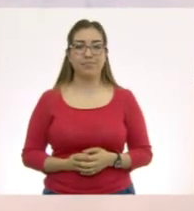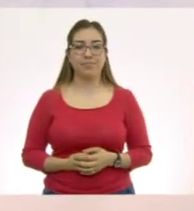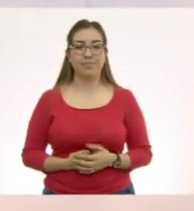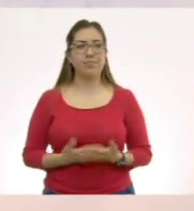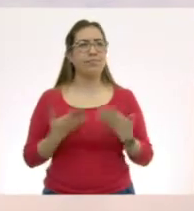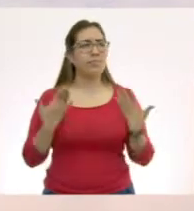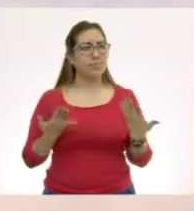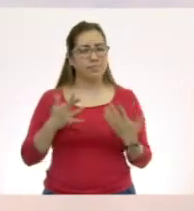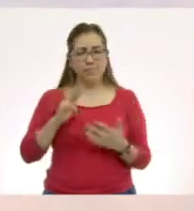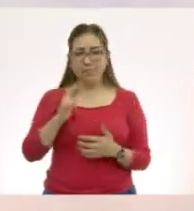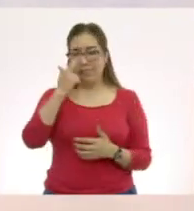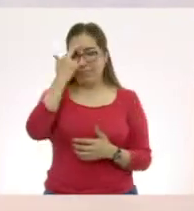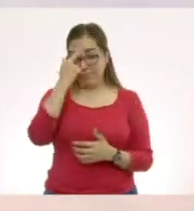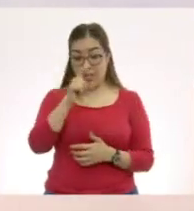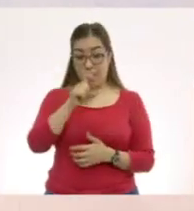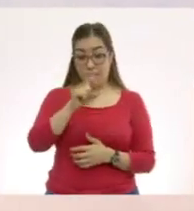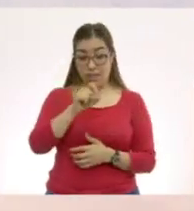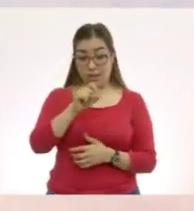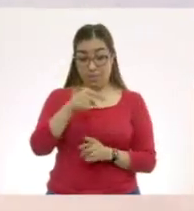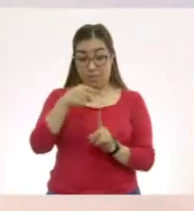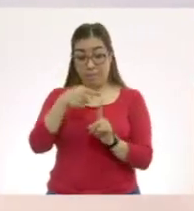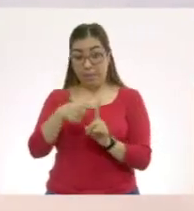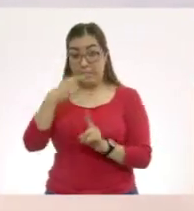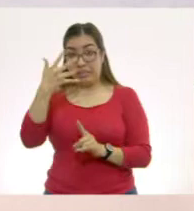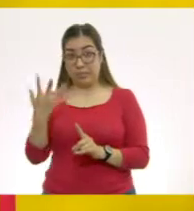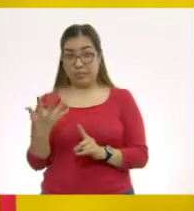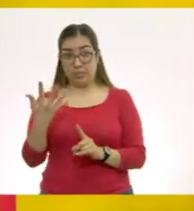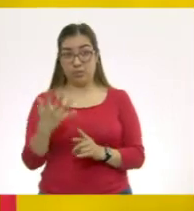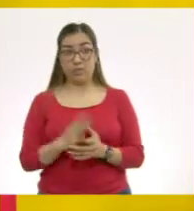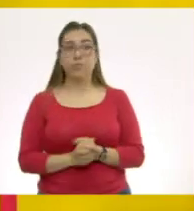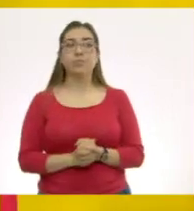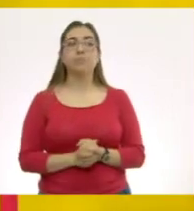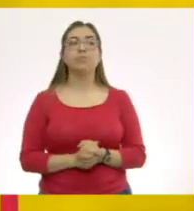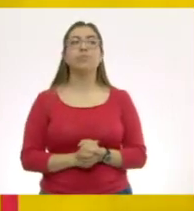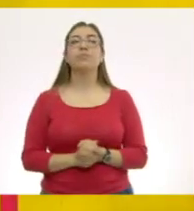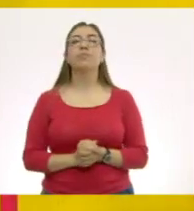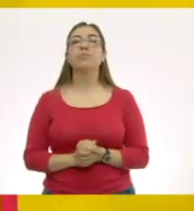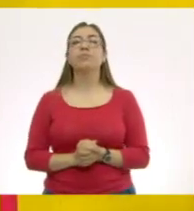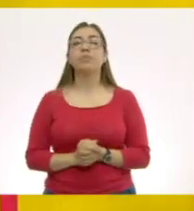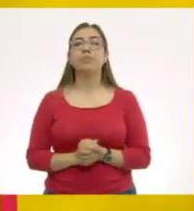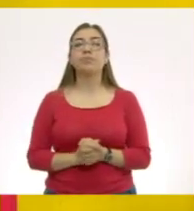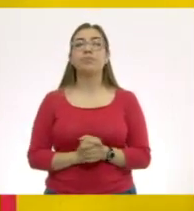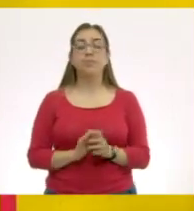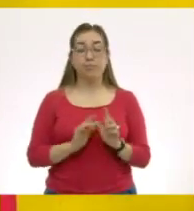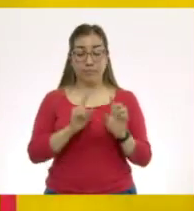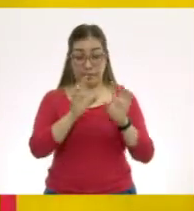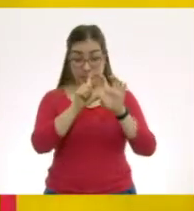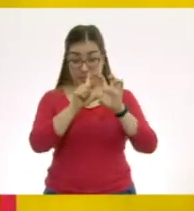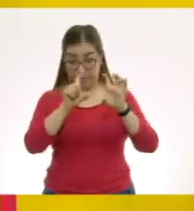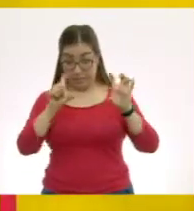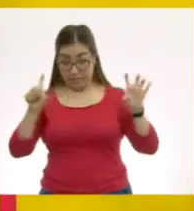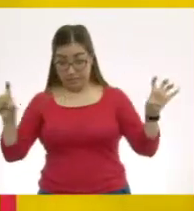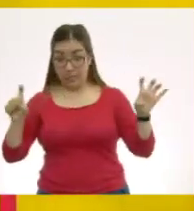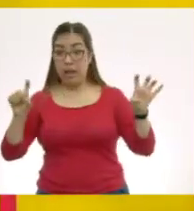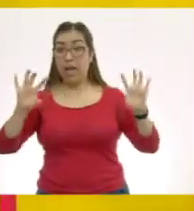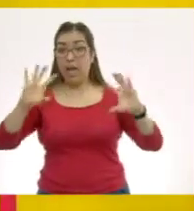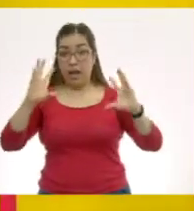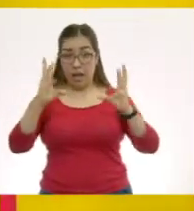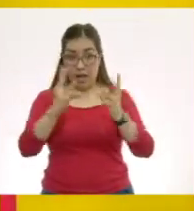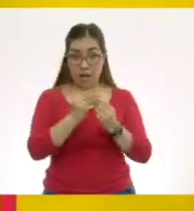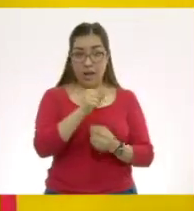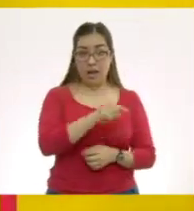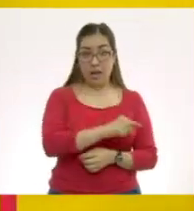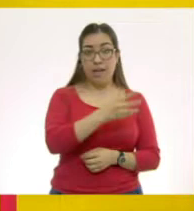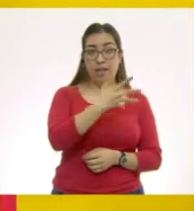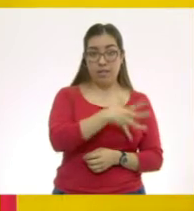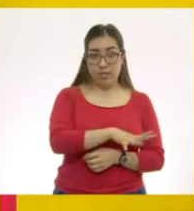Ahora recordamos que a 20 le tengo que sumar otros 5. 5. Entonces voy a cambiar este por una decena y aquí